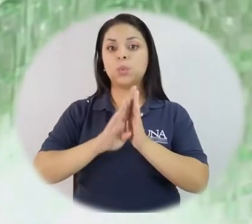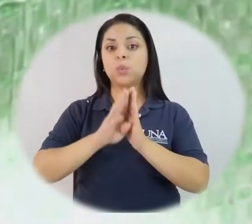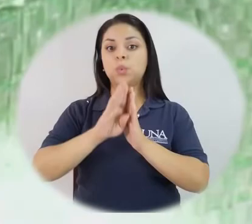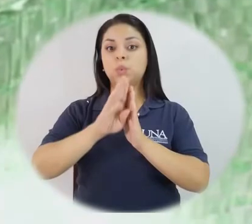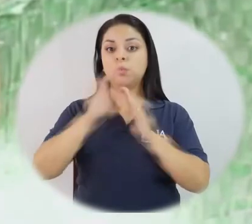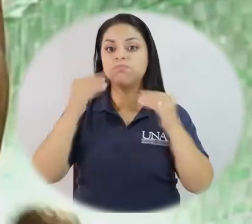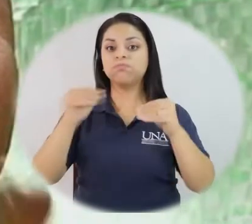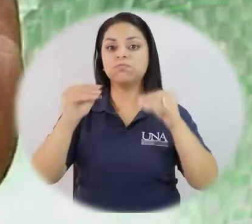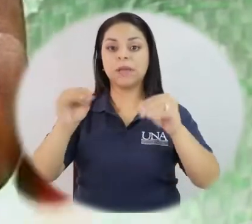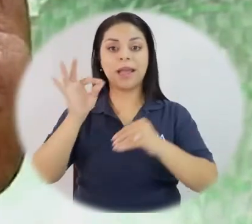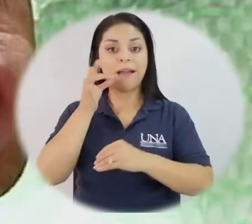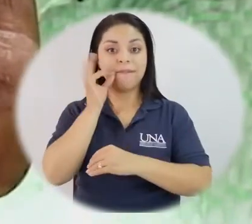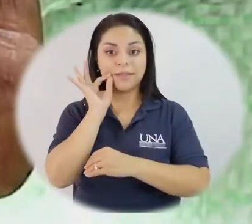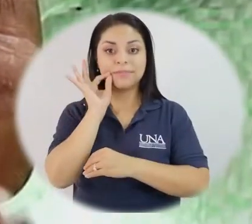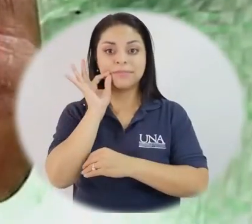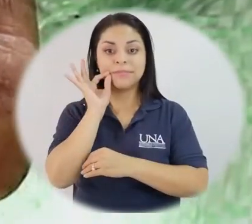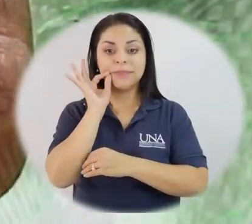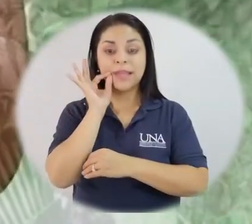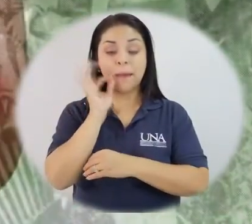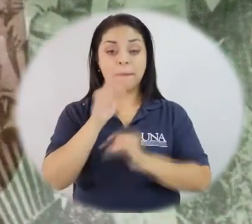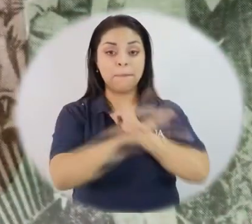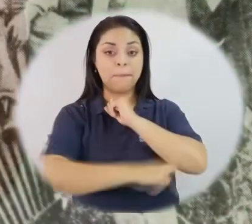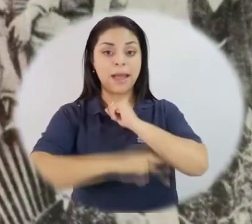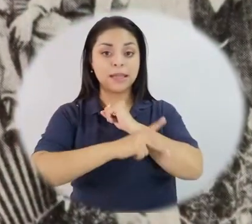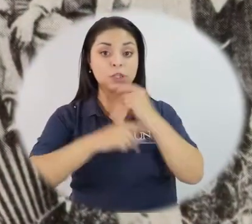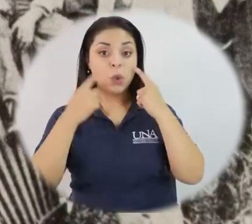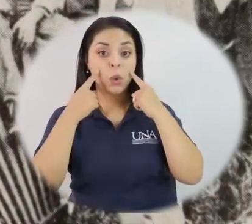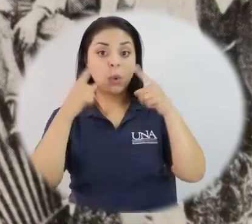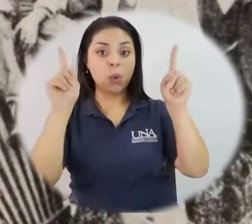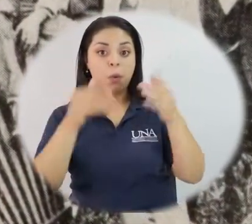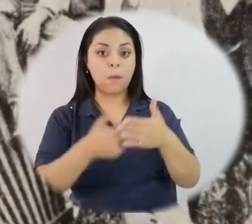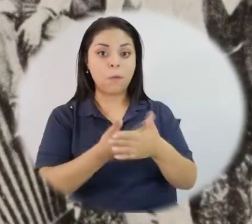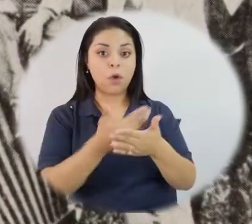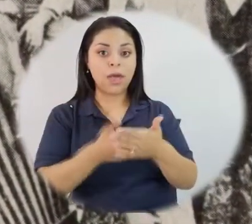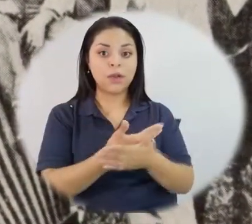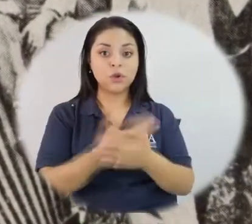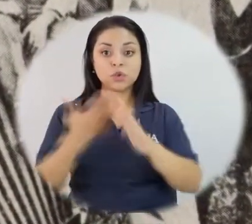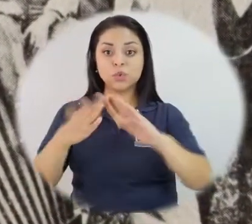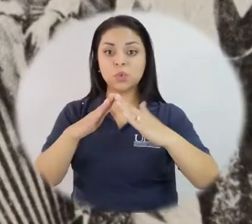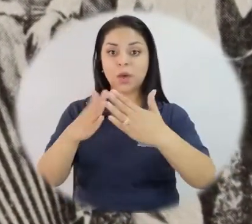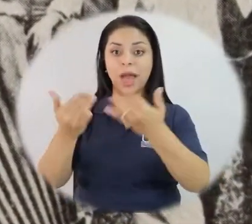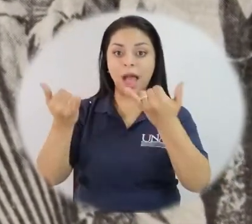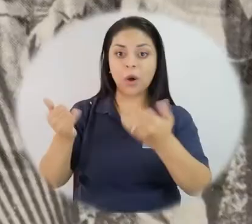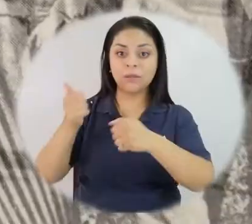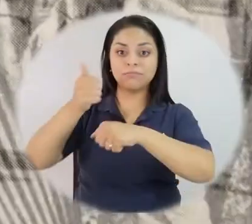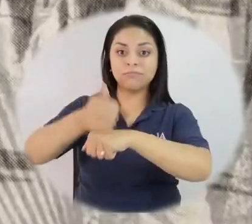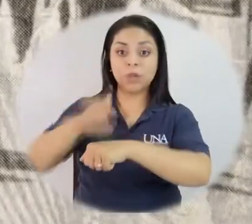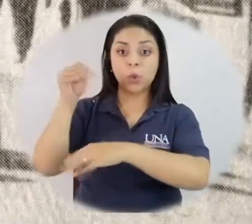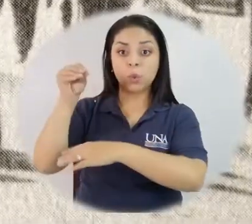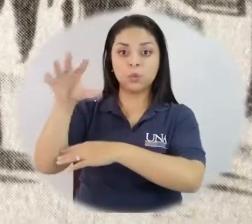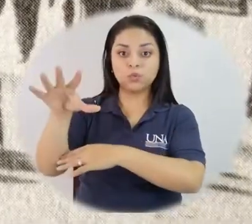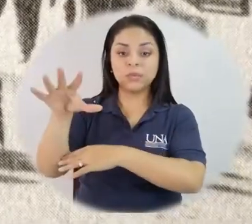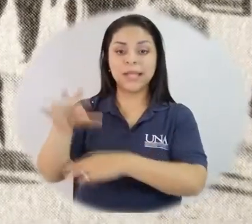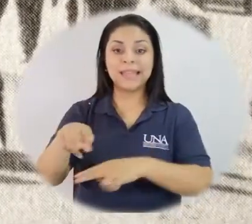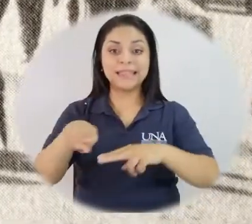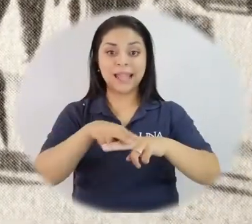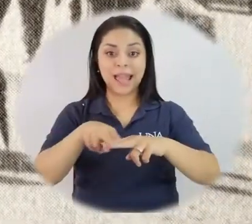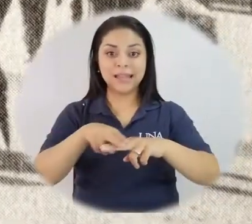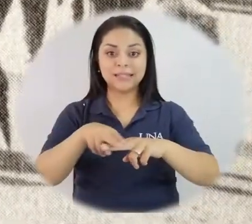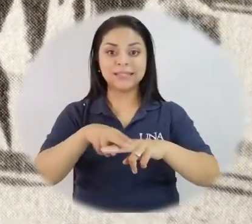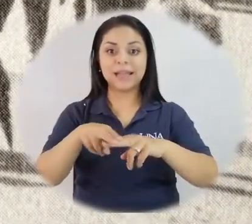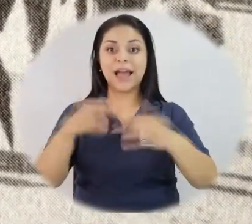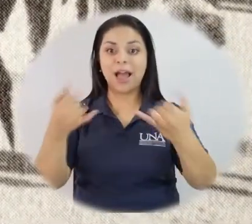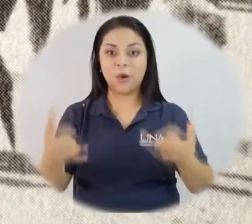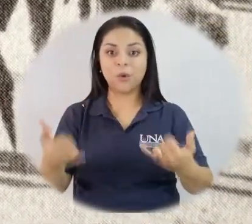auge cafetalero. El país logró modernizarse, las ciudades se iluminaron con electricidad, los trenes y tranvías aparecieron